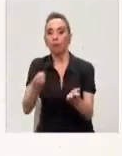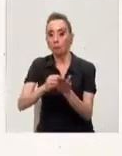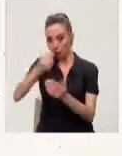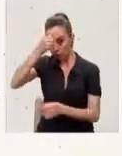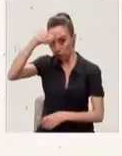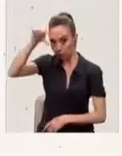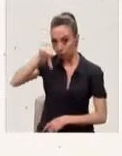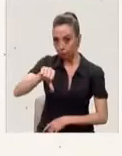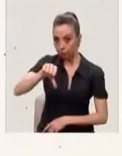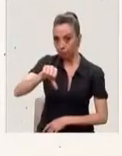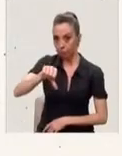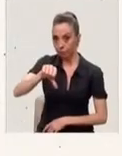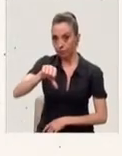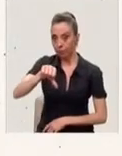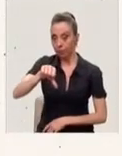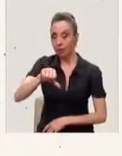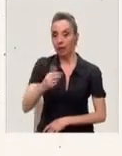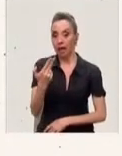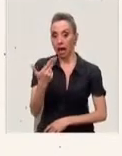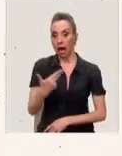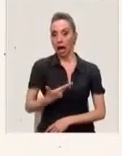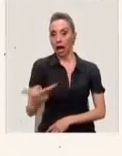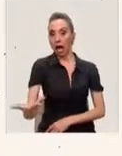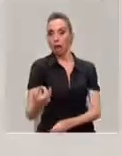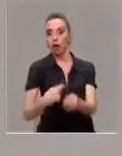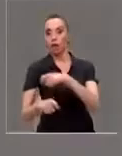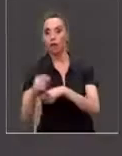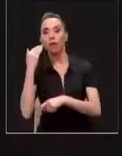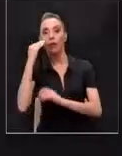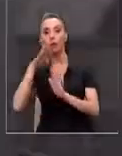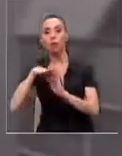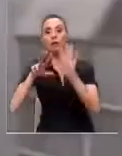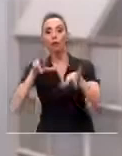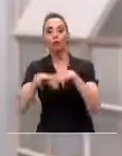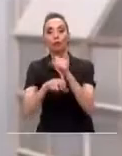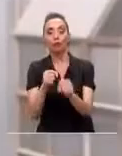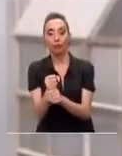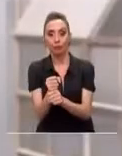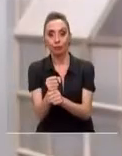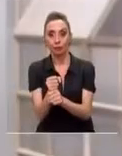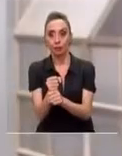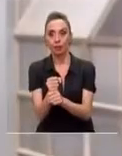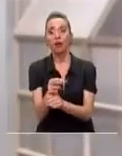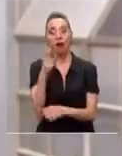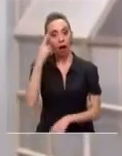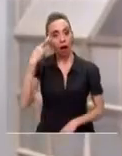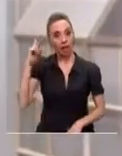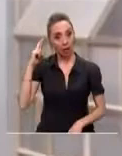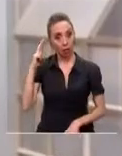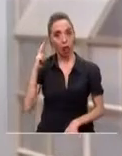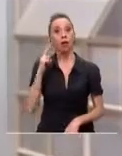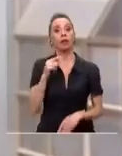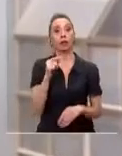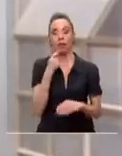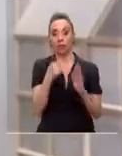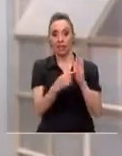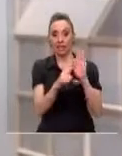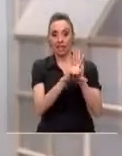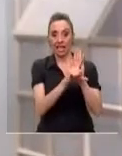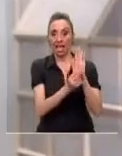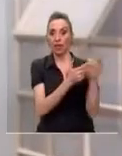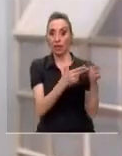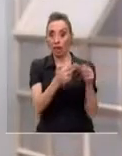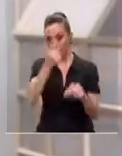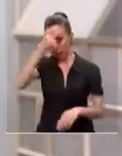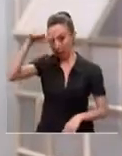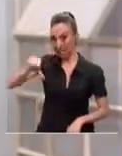penas a quienes, por ejemplo, entreguen o vendan armas a menores de edad. Pero en general, recordemos que las penas en esta ley no